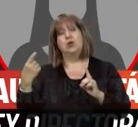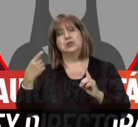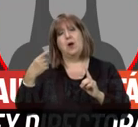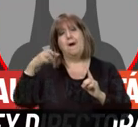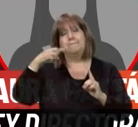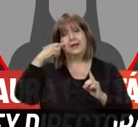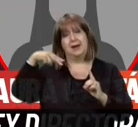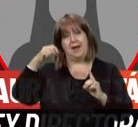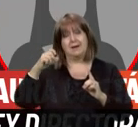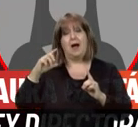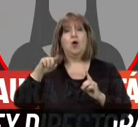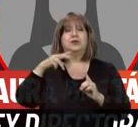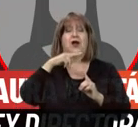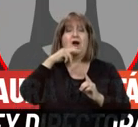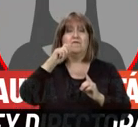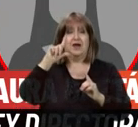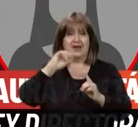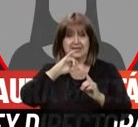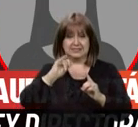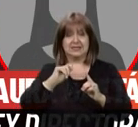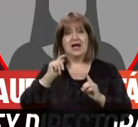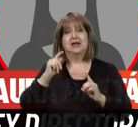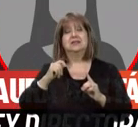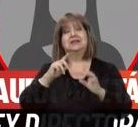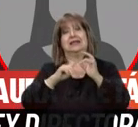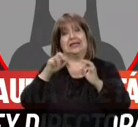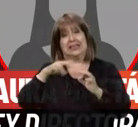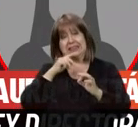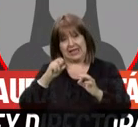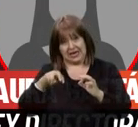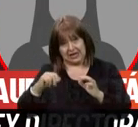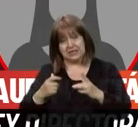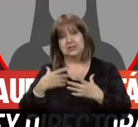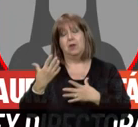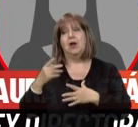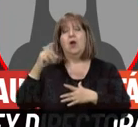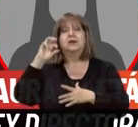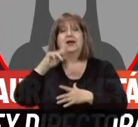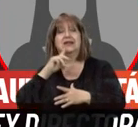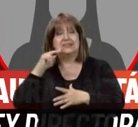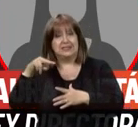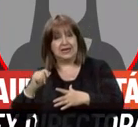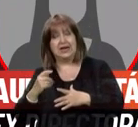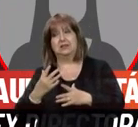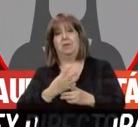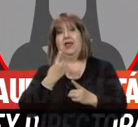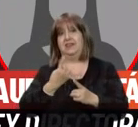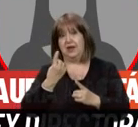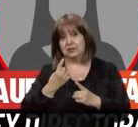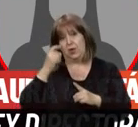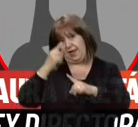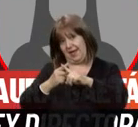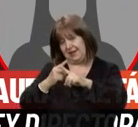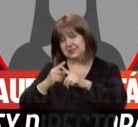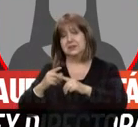a Valesca Quintana, ex directora de la institución, Cristina Leguiza, ex directora,